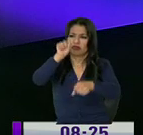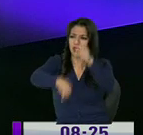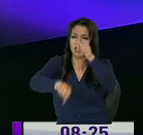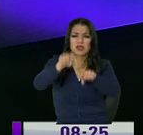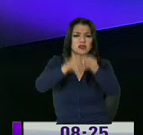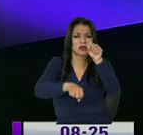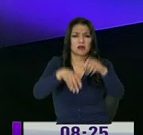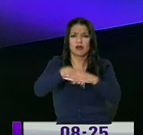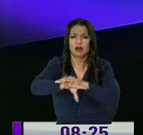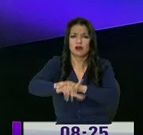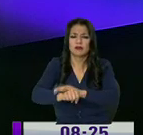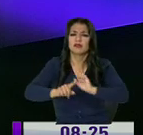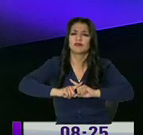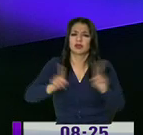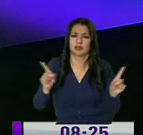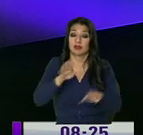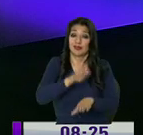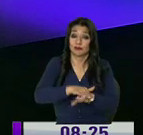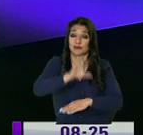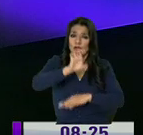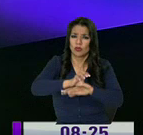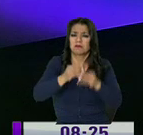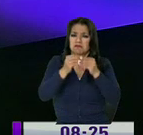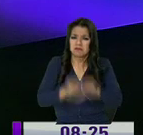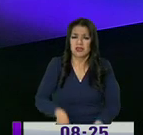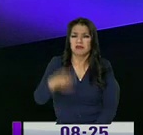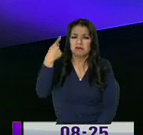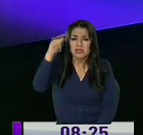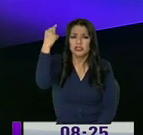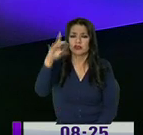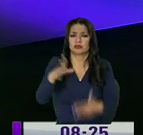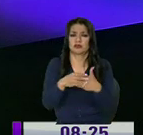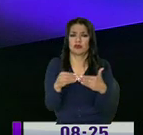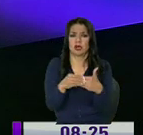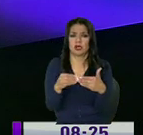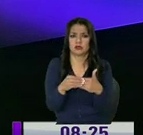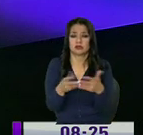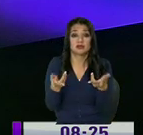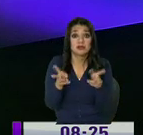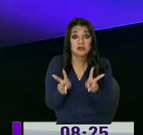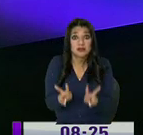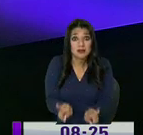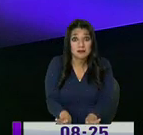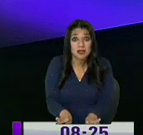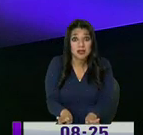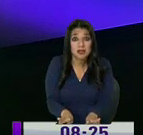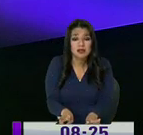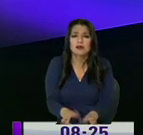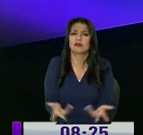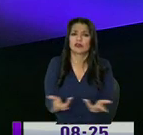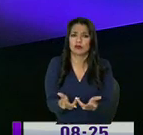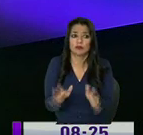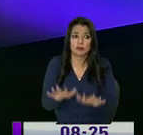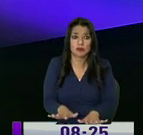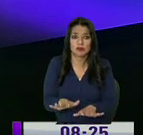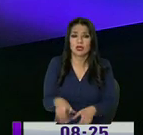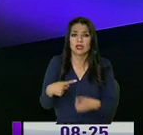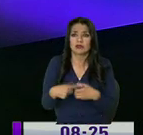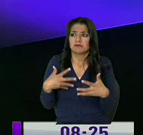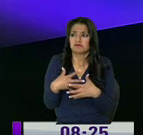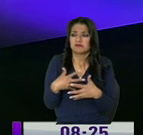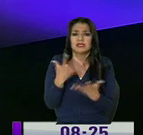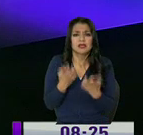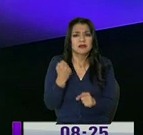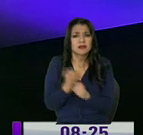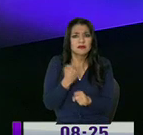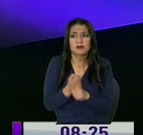cosas que lo único que ha hecho es que el país pierda millones y millones. Y algo más grave todavía, exacerbar a los que vivimos en ciudades porque queremos